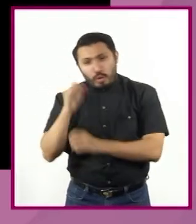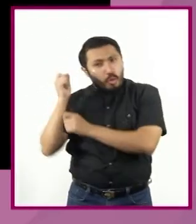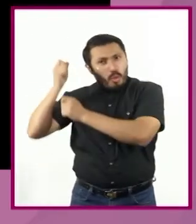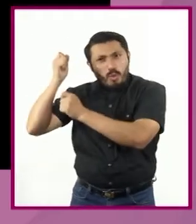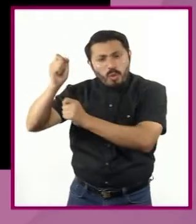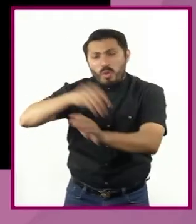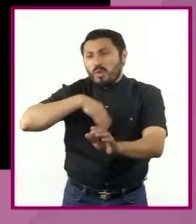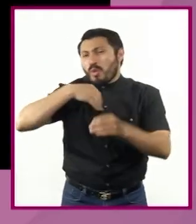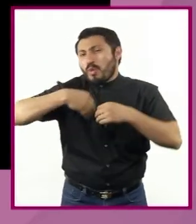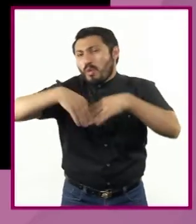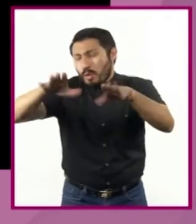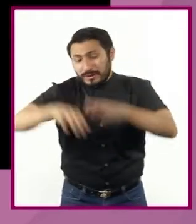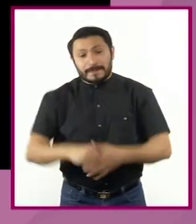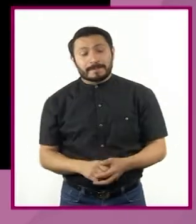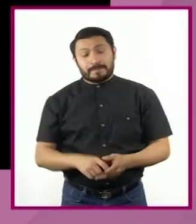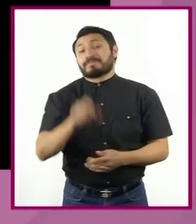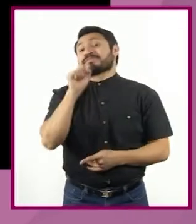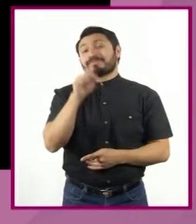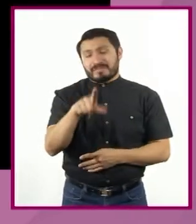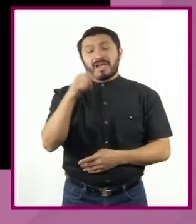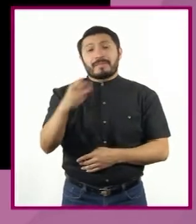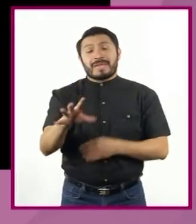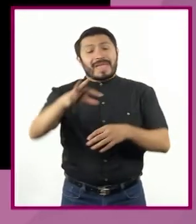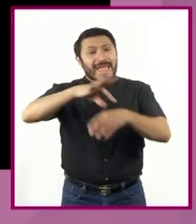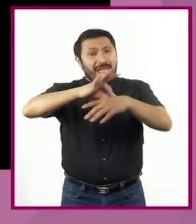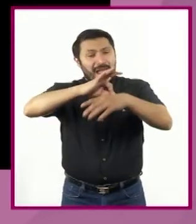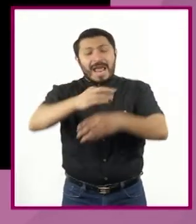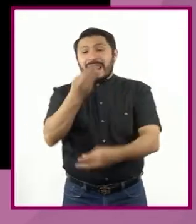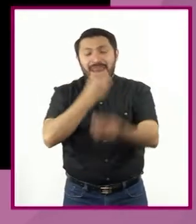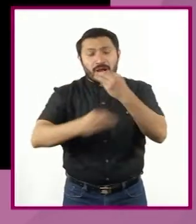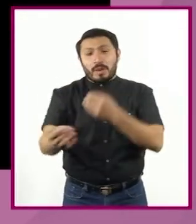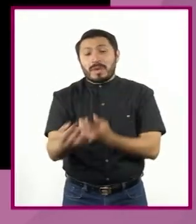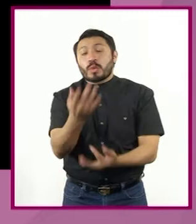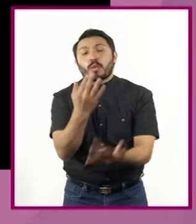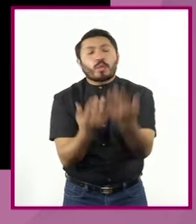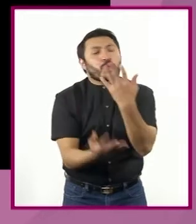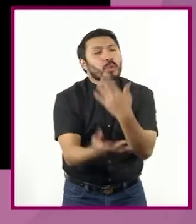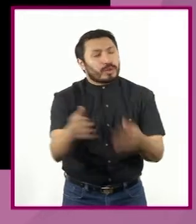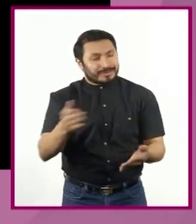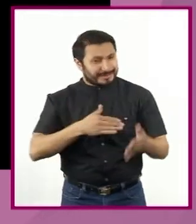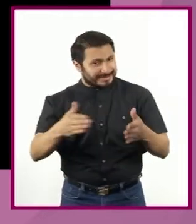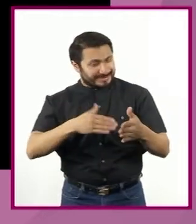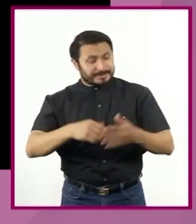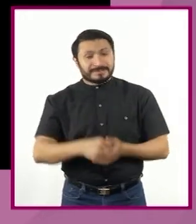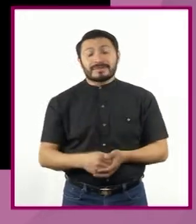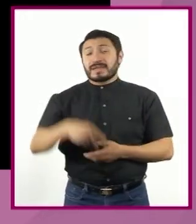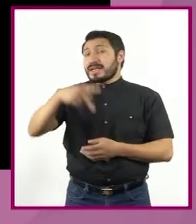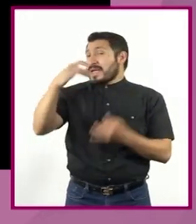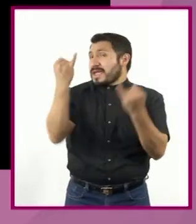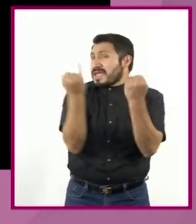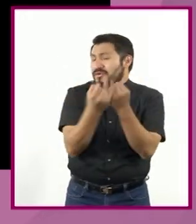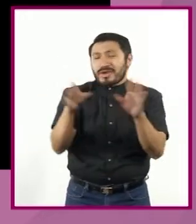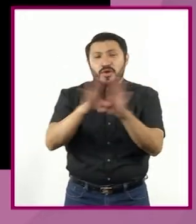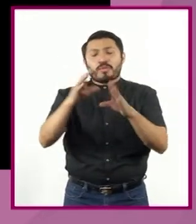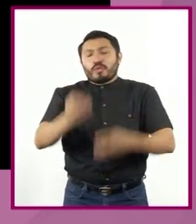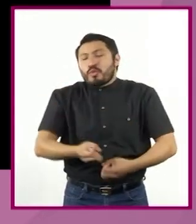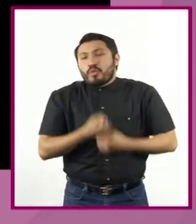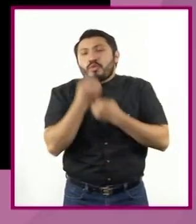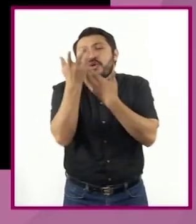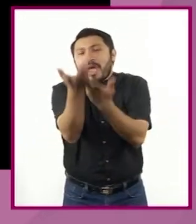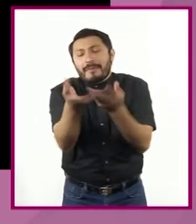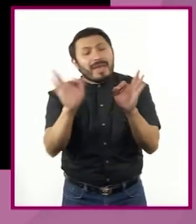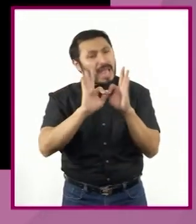supuesto, en la cocción de los alimentos, pero también como una expresión de